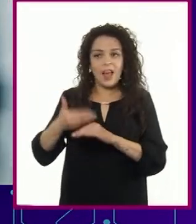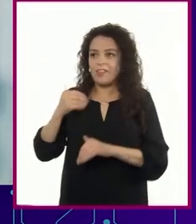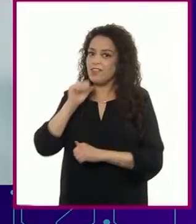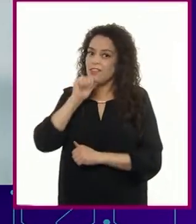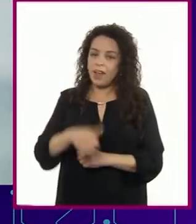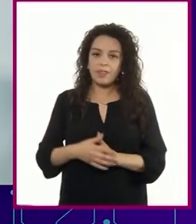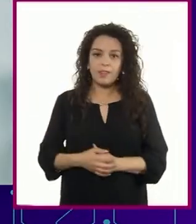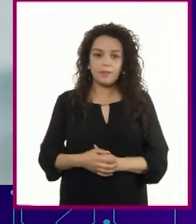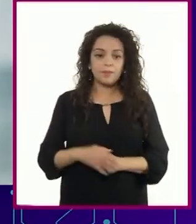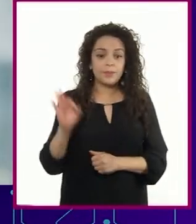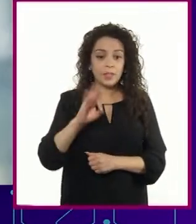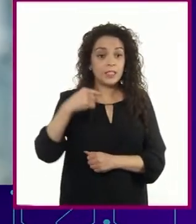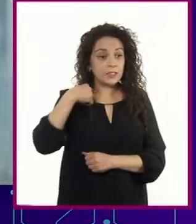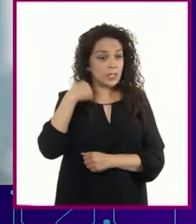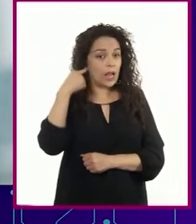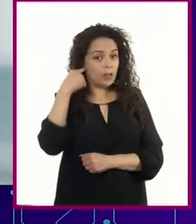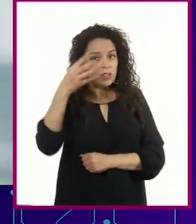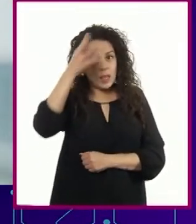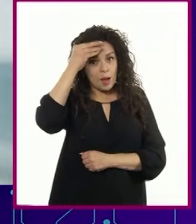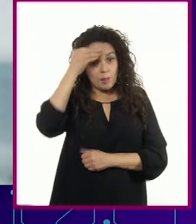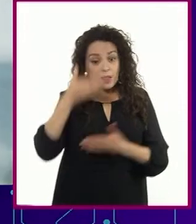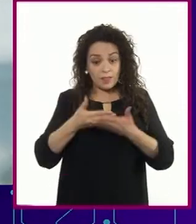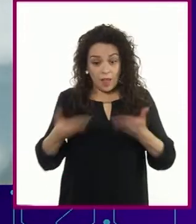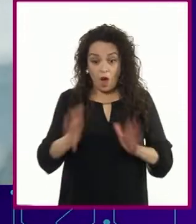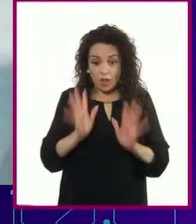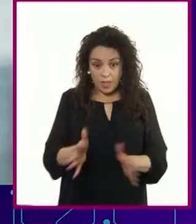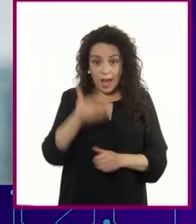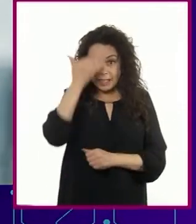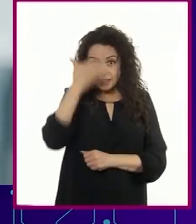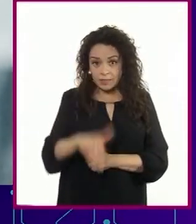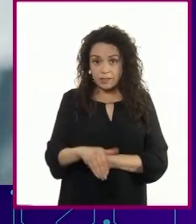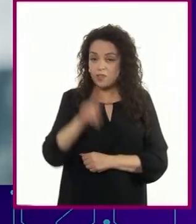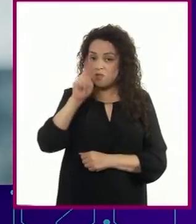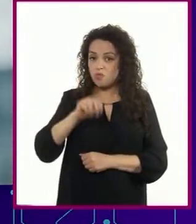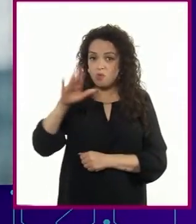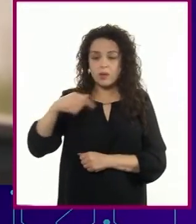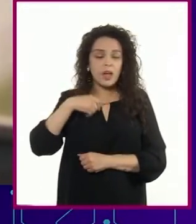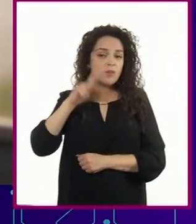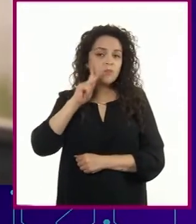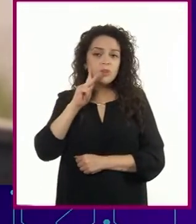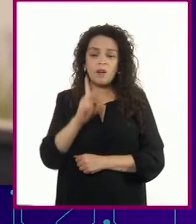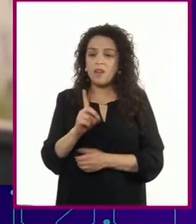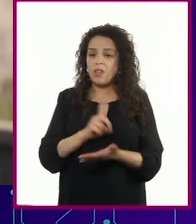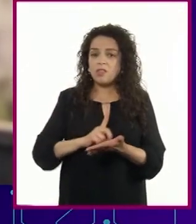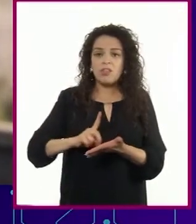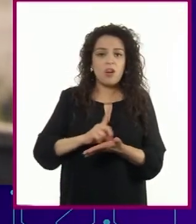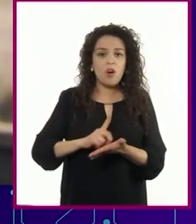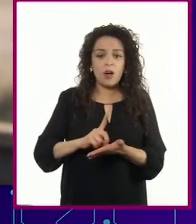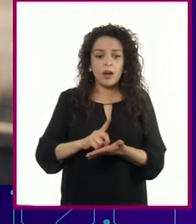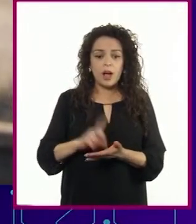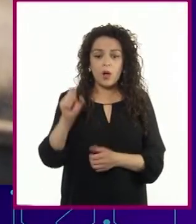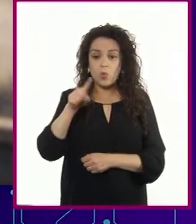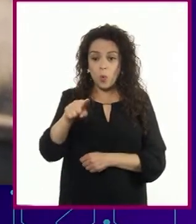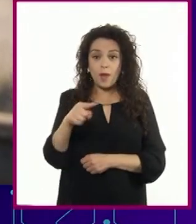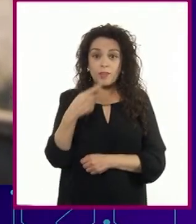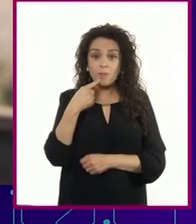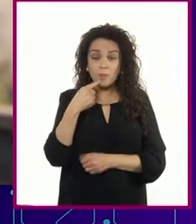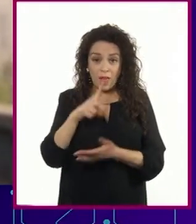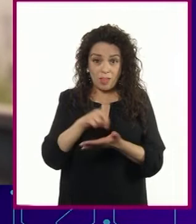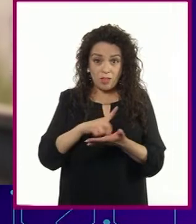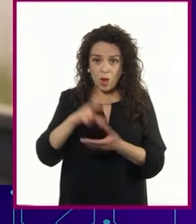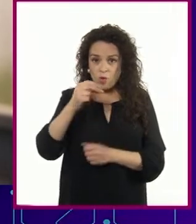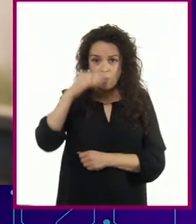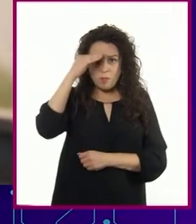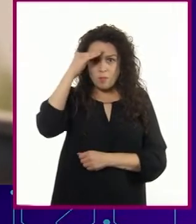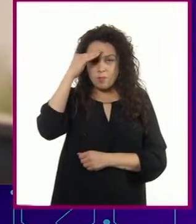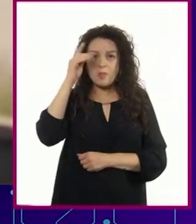escuchado y aprendido algunas cosas que sé ahora, nunca hubiera probado las drogas. Si pruebas las drogas, no importa qué metas tienes,